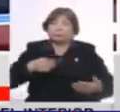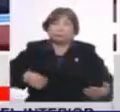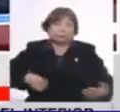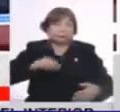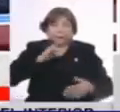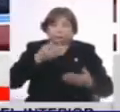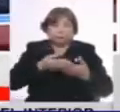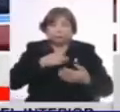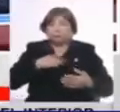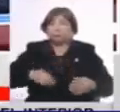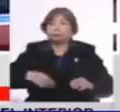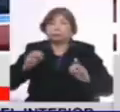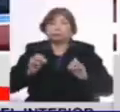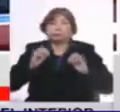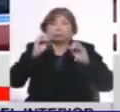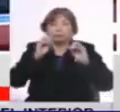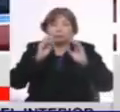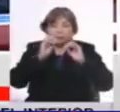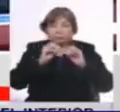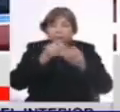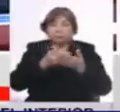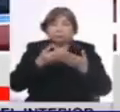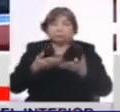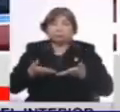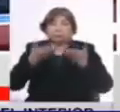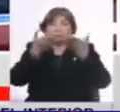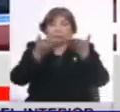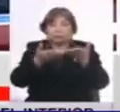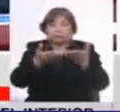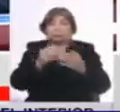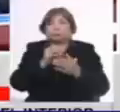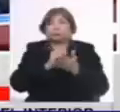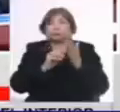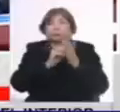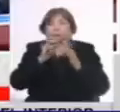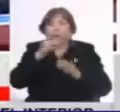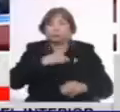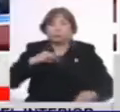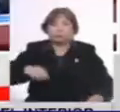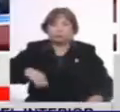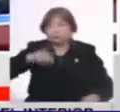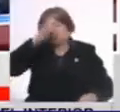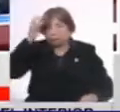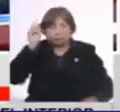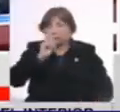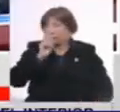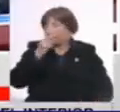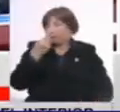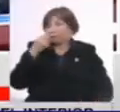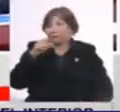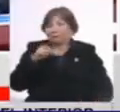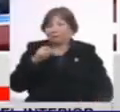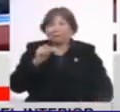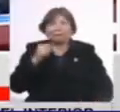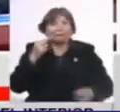todos, ¿no?, ponemos simultáneamente nuestro cargo a disposición del presidente de la República. No es solamente en esta